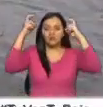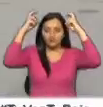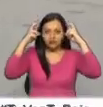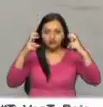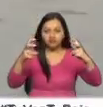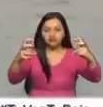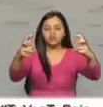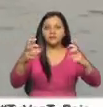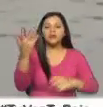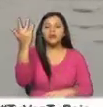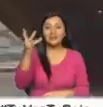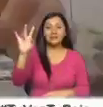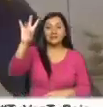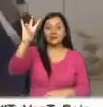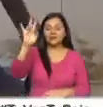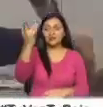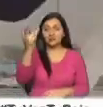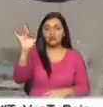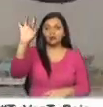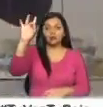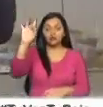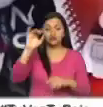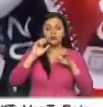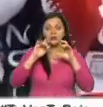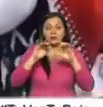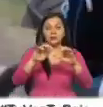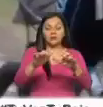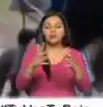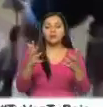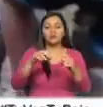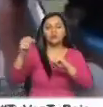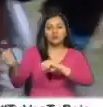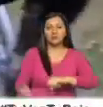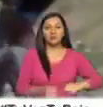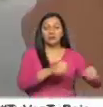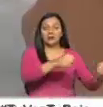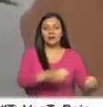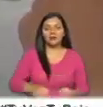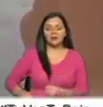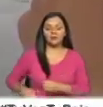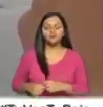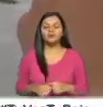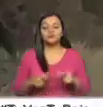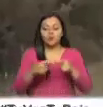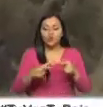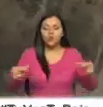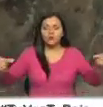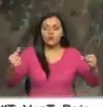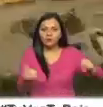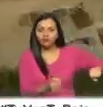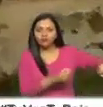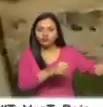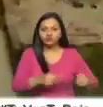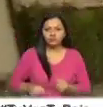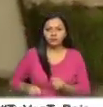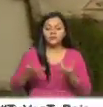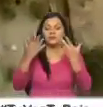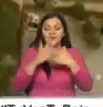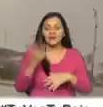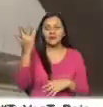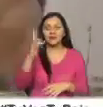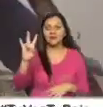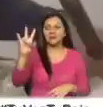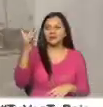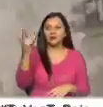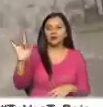y del 17 al 18 de septiembre se efectuará remo, kayak y canotaje. Finalmente, el 17 y 18 de octubre